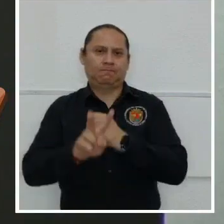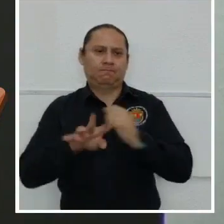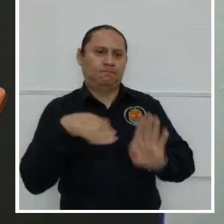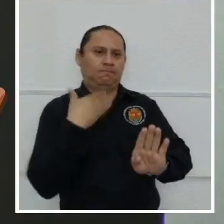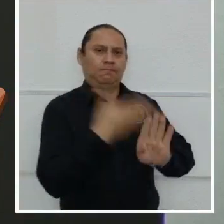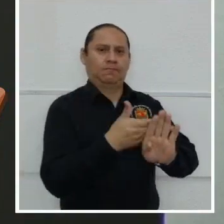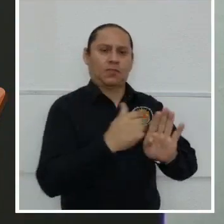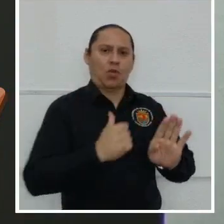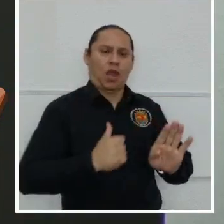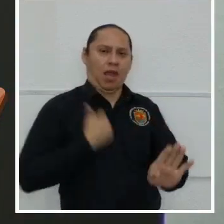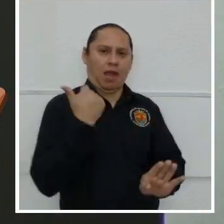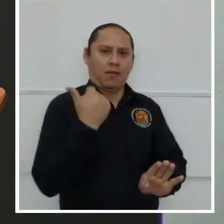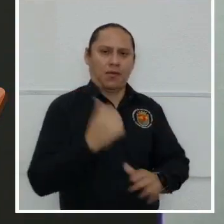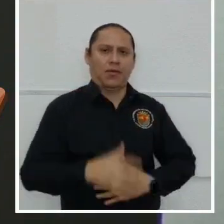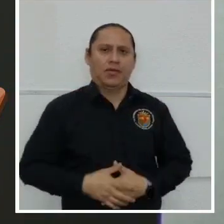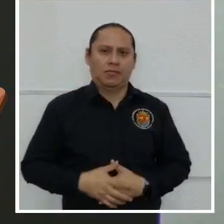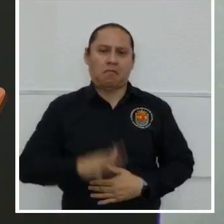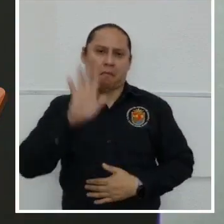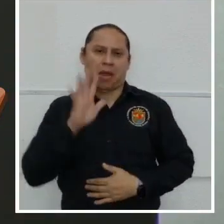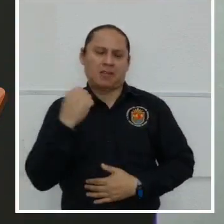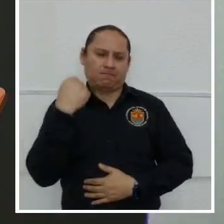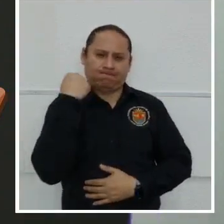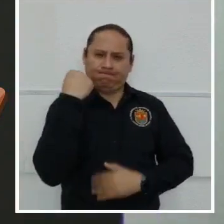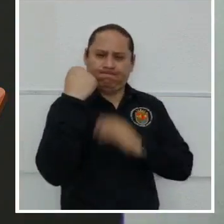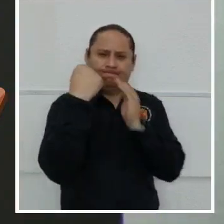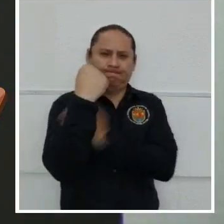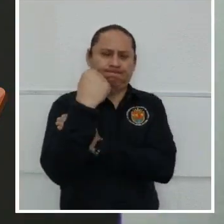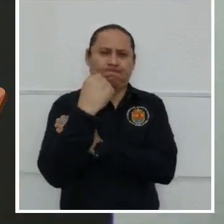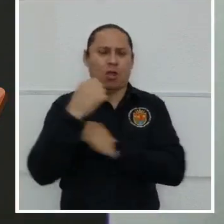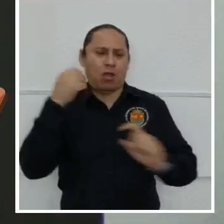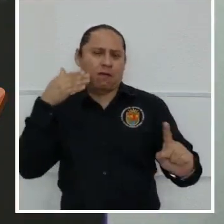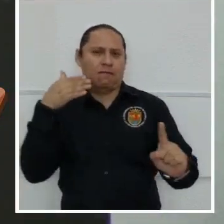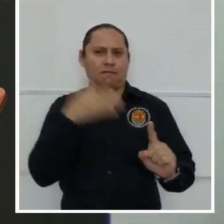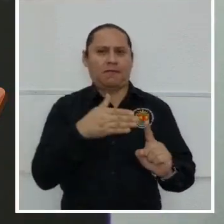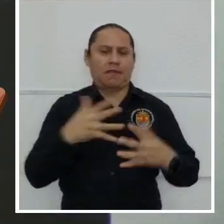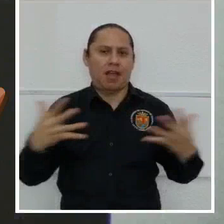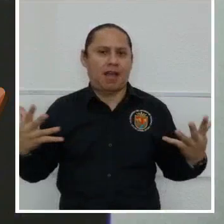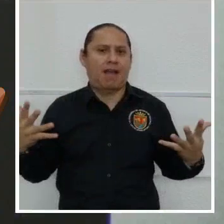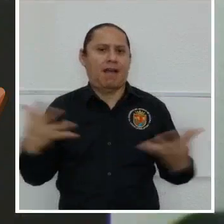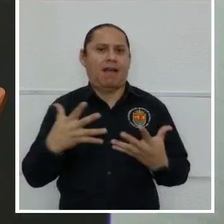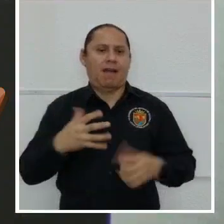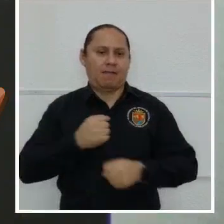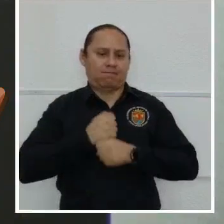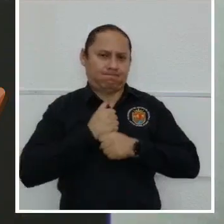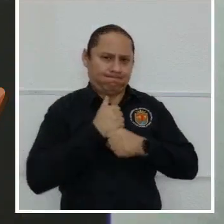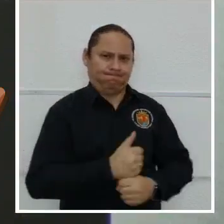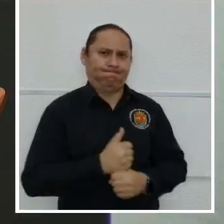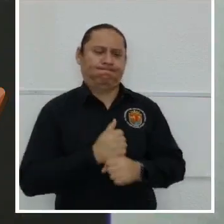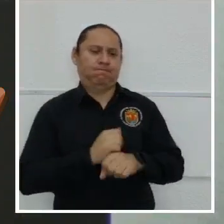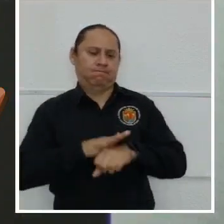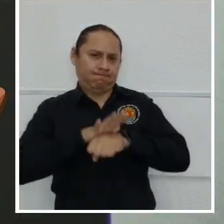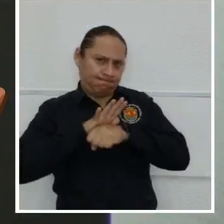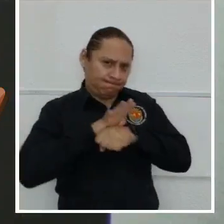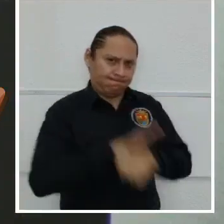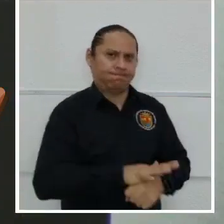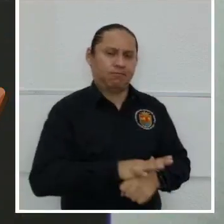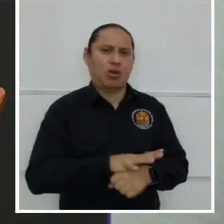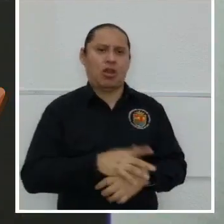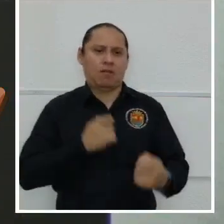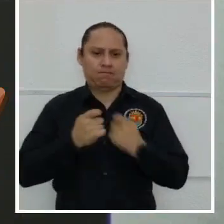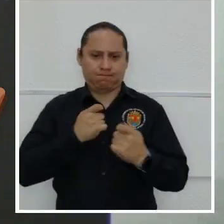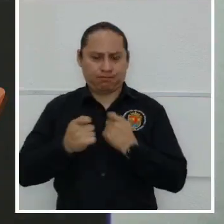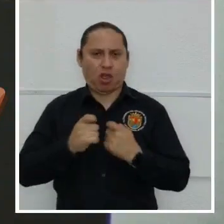entenderse como el abuso de una condición de poder con el objetivo de ejercer sometimiento, dominación y control de